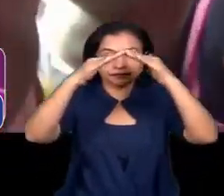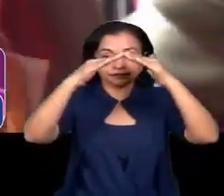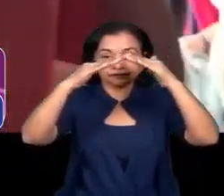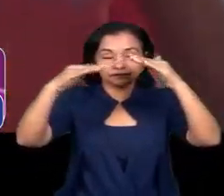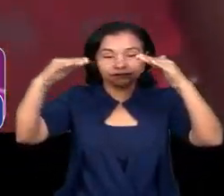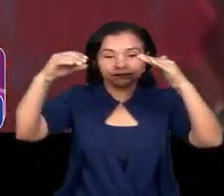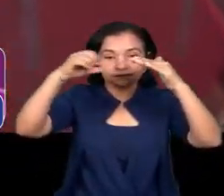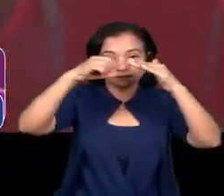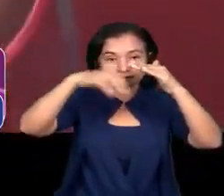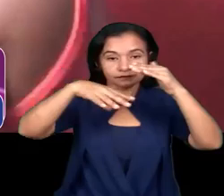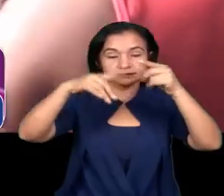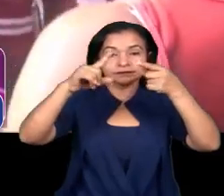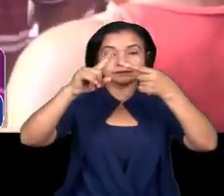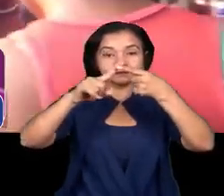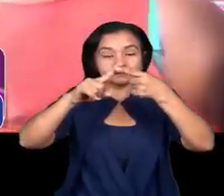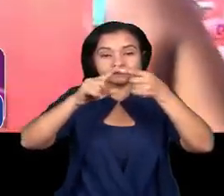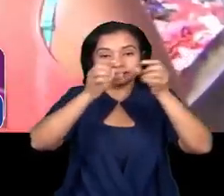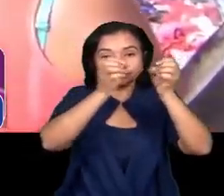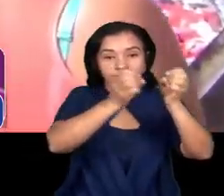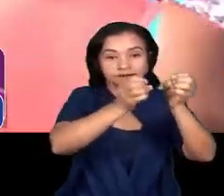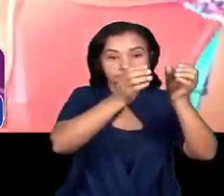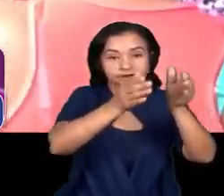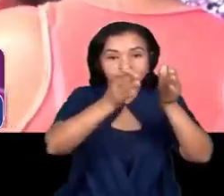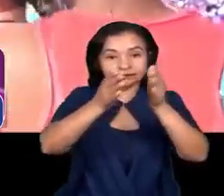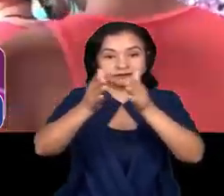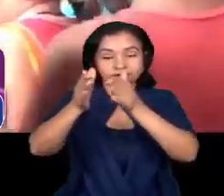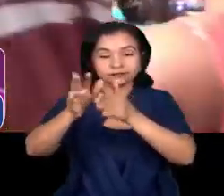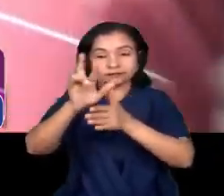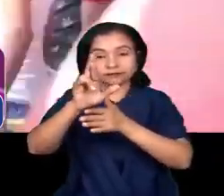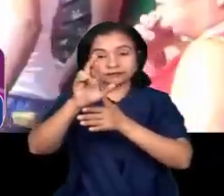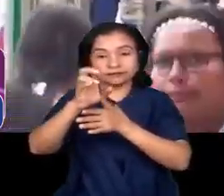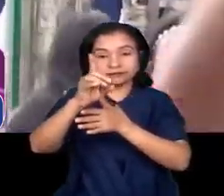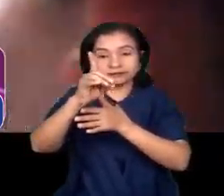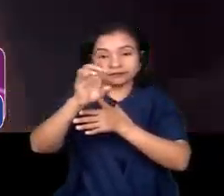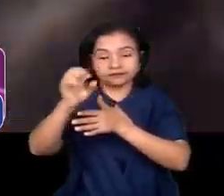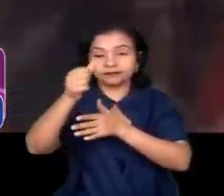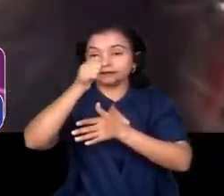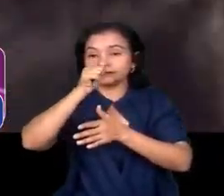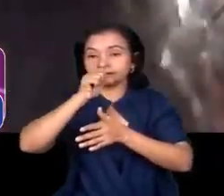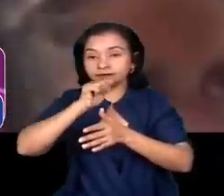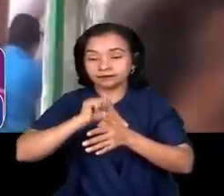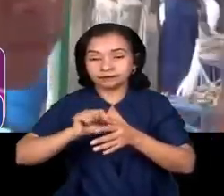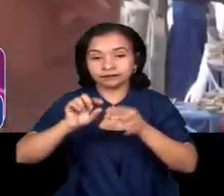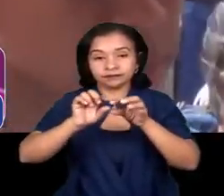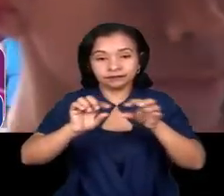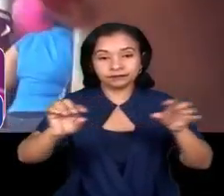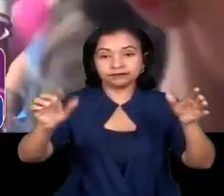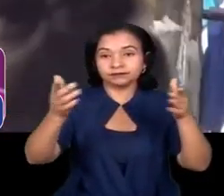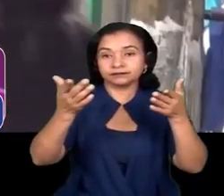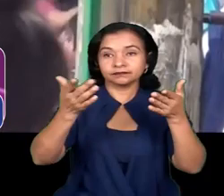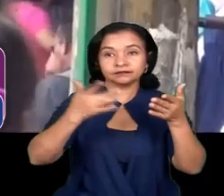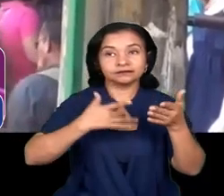okay. Significa ordenar las redes de agua potable,